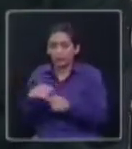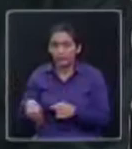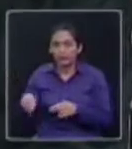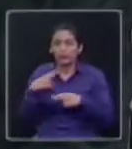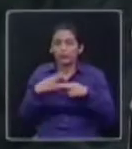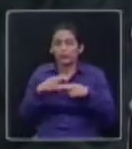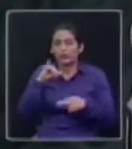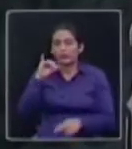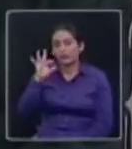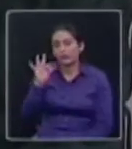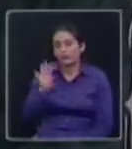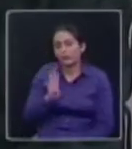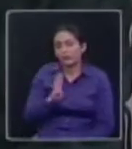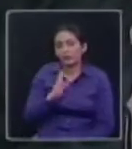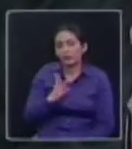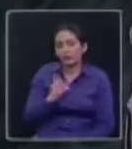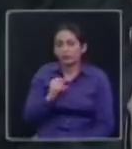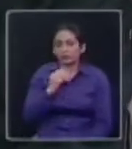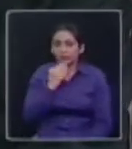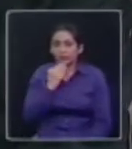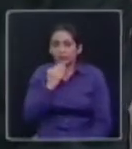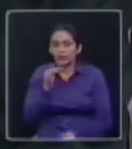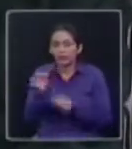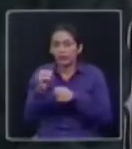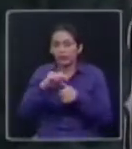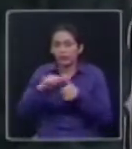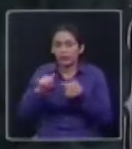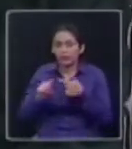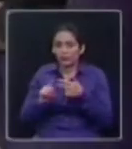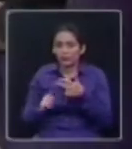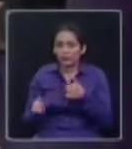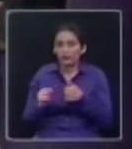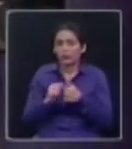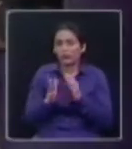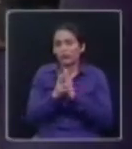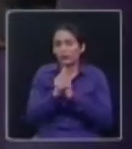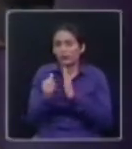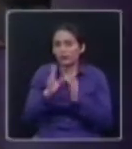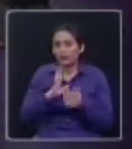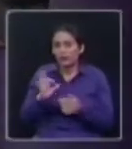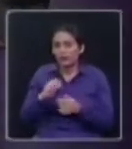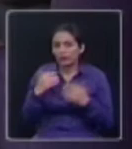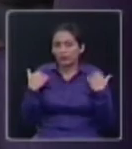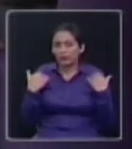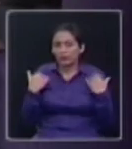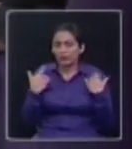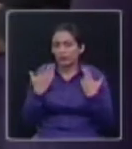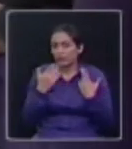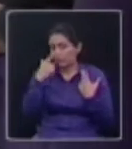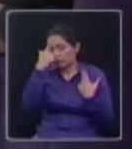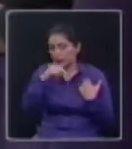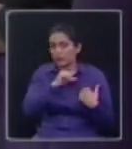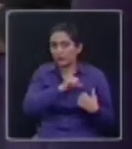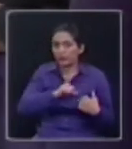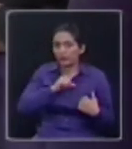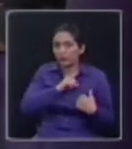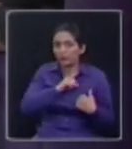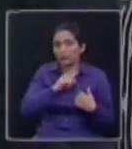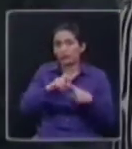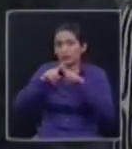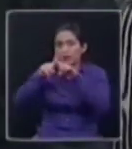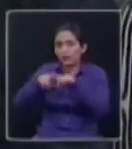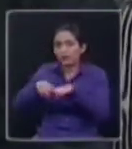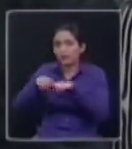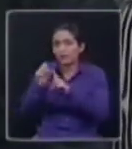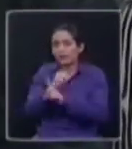Individual Competence Baseline, que define tres ámbitos de competencias, técnicas de comportamiento y de contexto, dependiendo del rol que